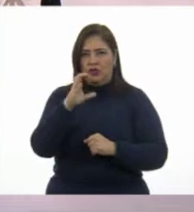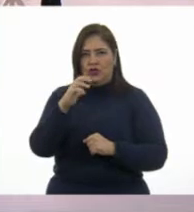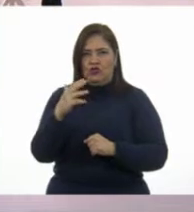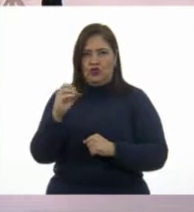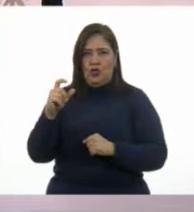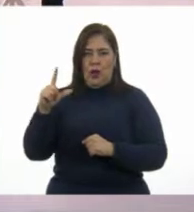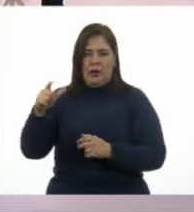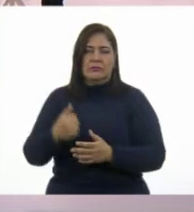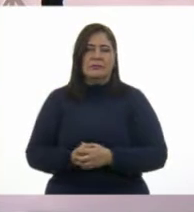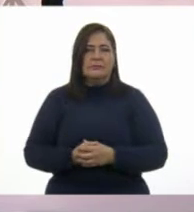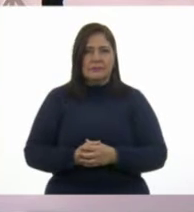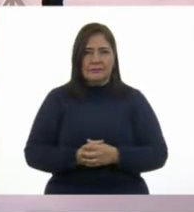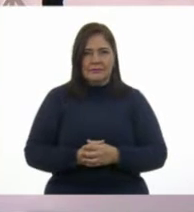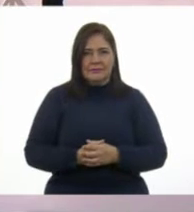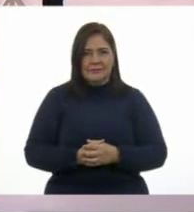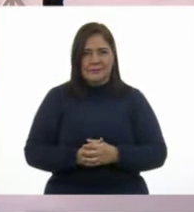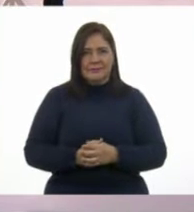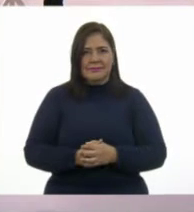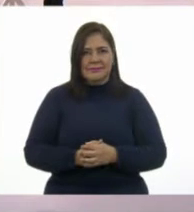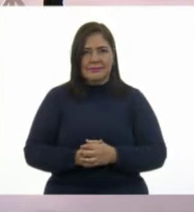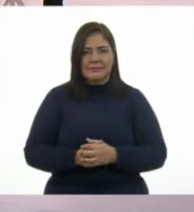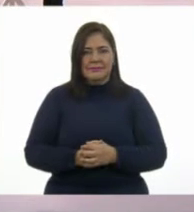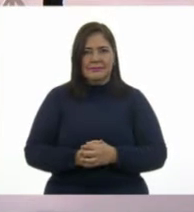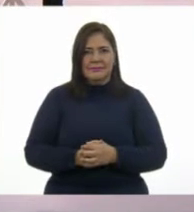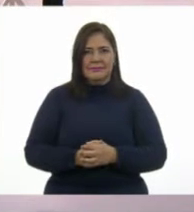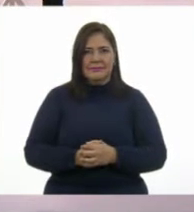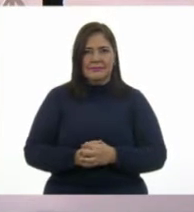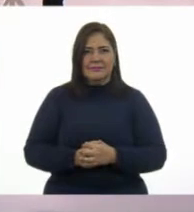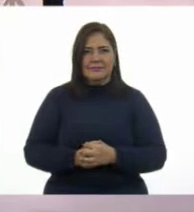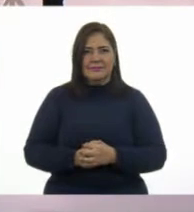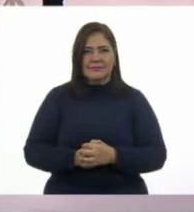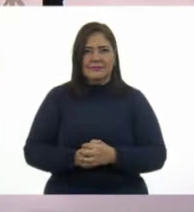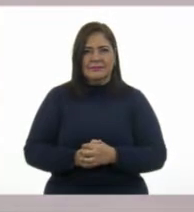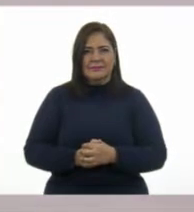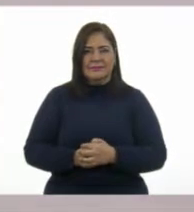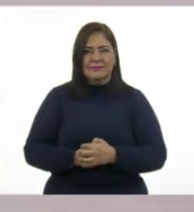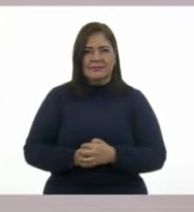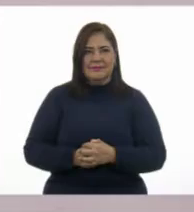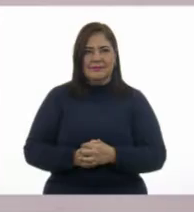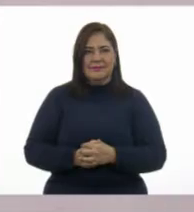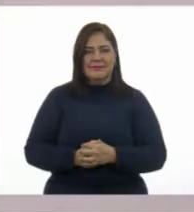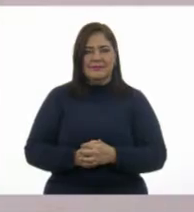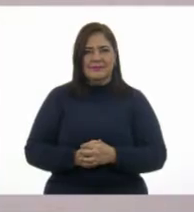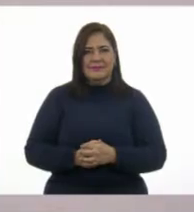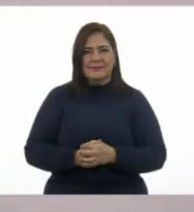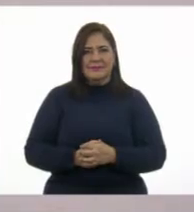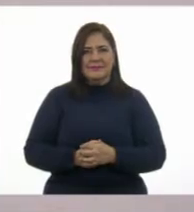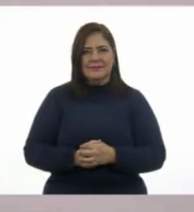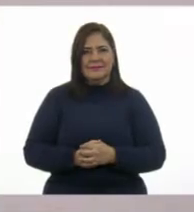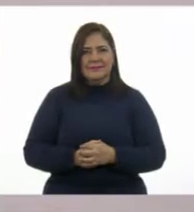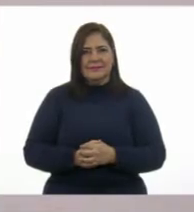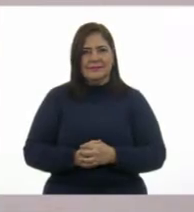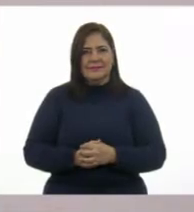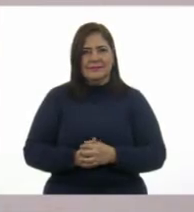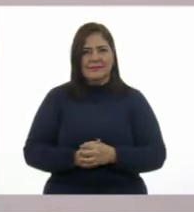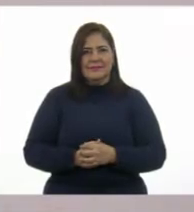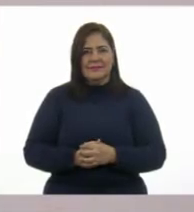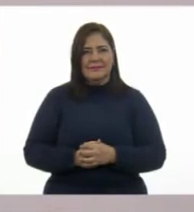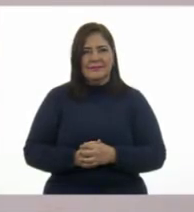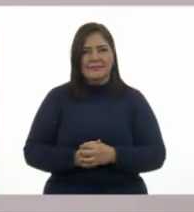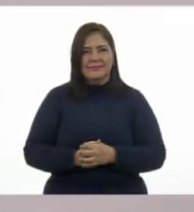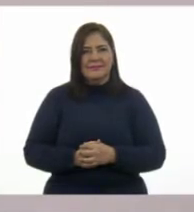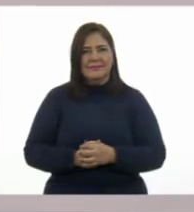tal? Mi ma ni que tal las que ni las que ni las que ni las que ni las que ni las que ni las que ni